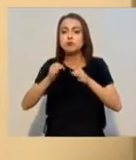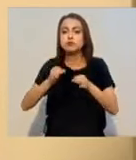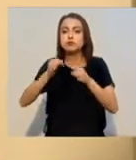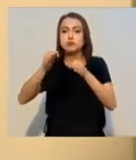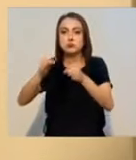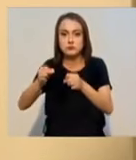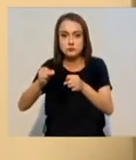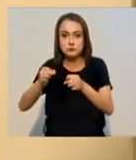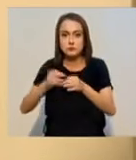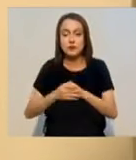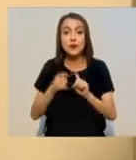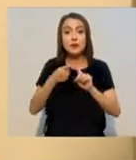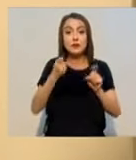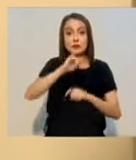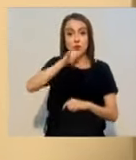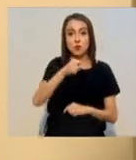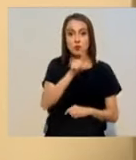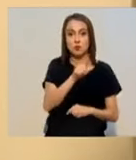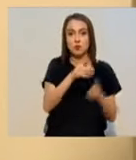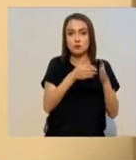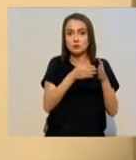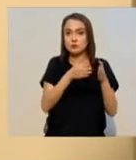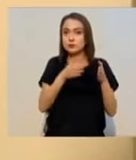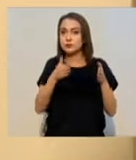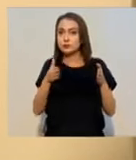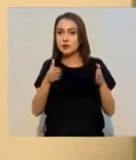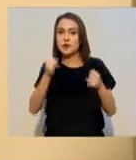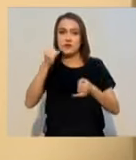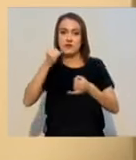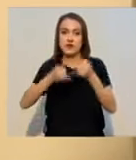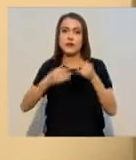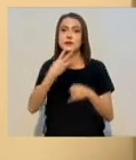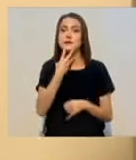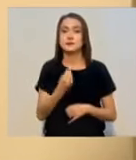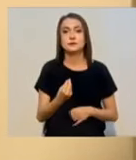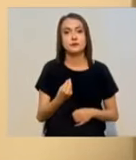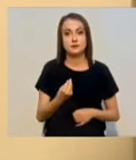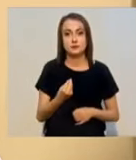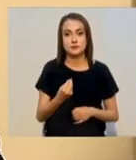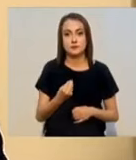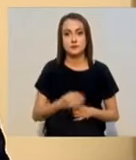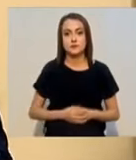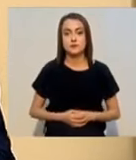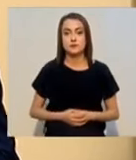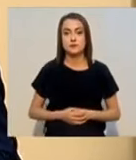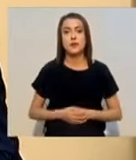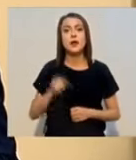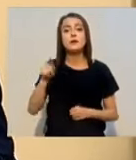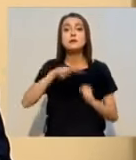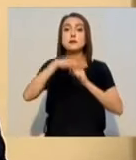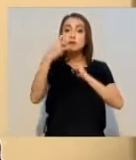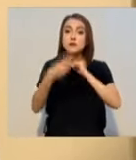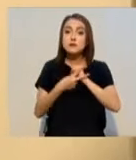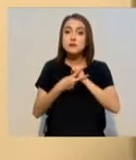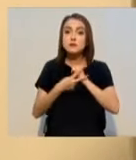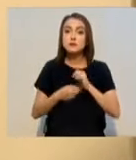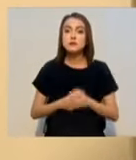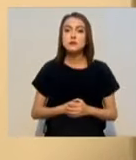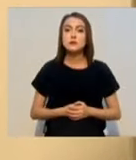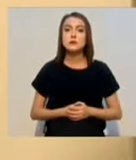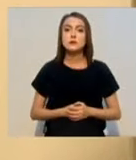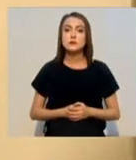postergar desde julio hasta el final de diciembre. Esta vez